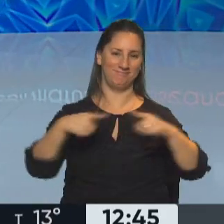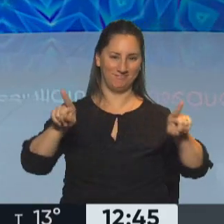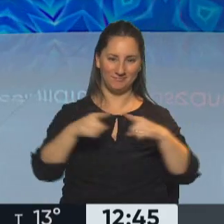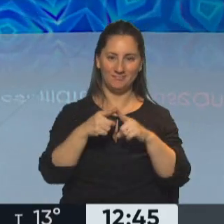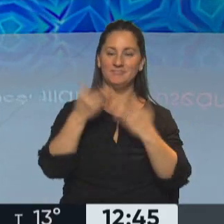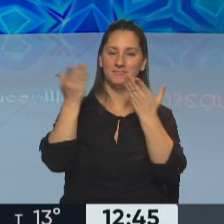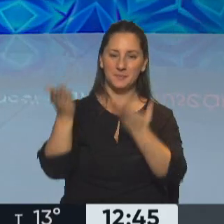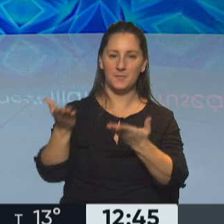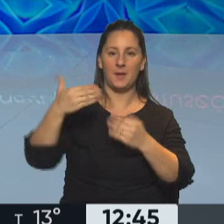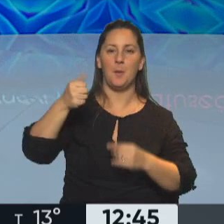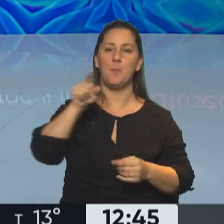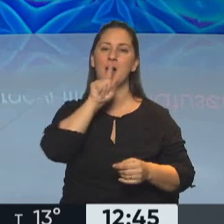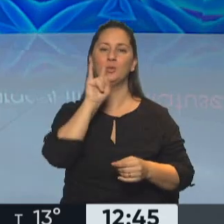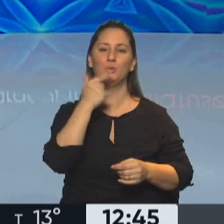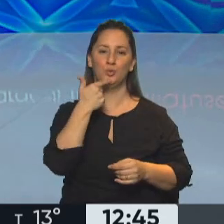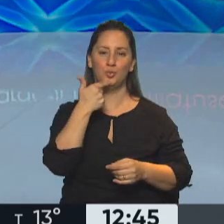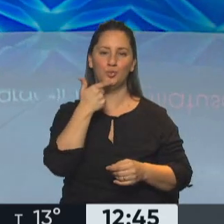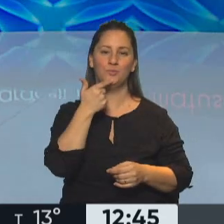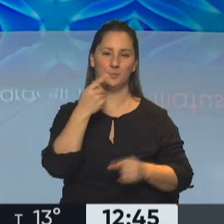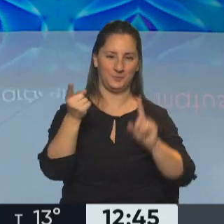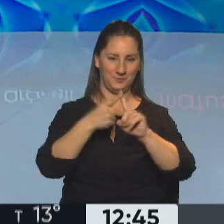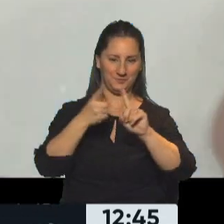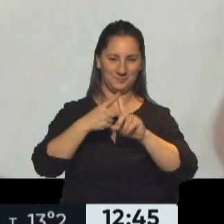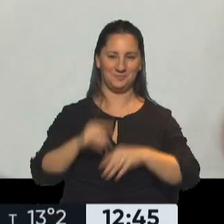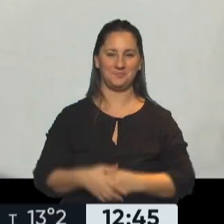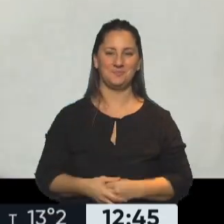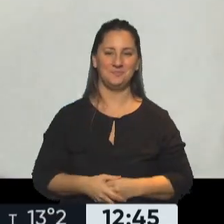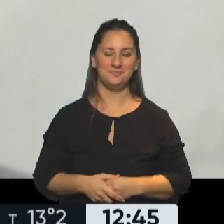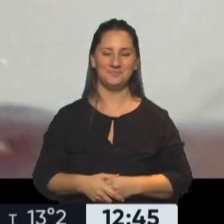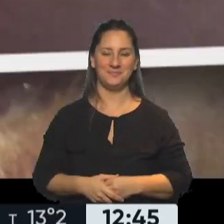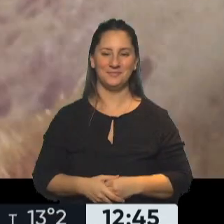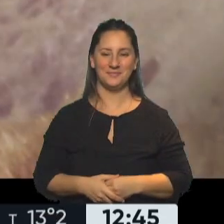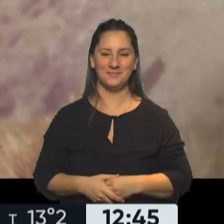y ahí está, matuseándose. Hablamos con Ara.